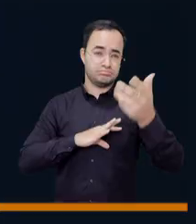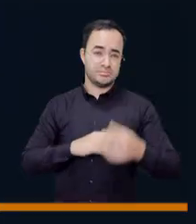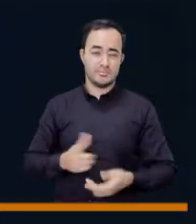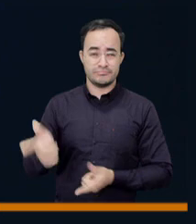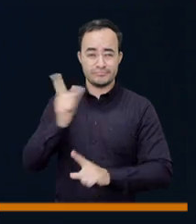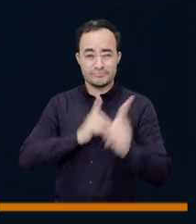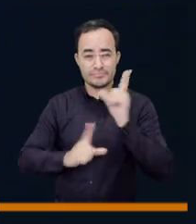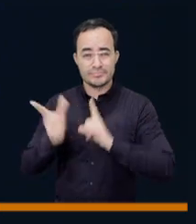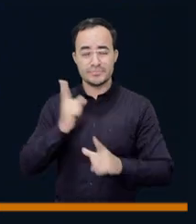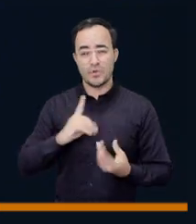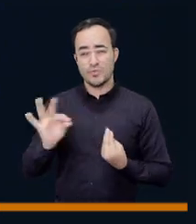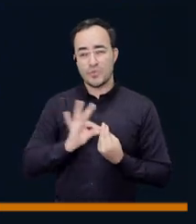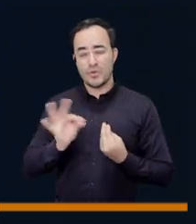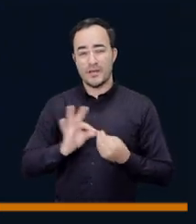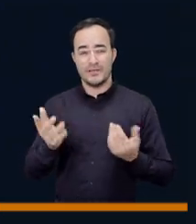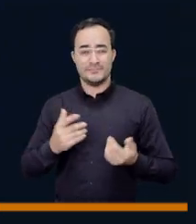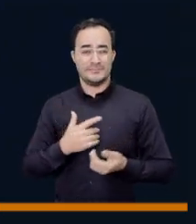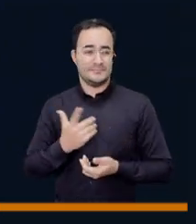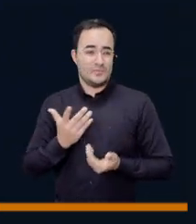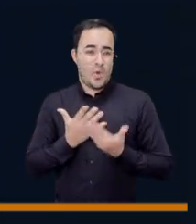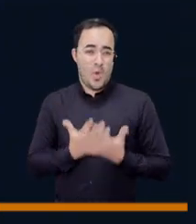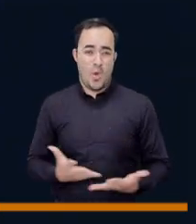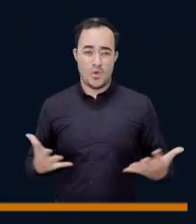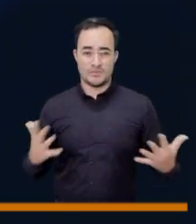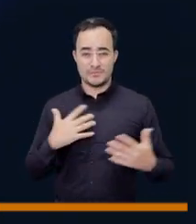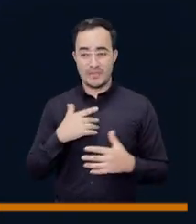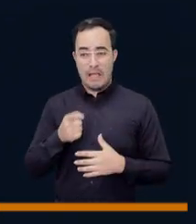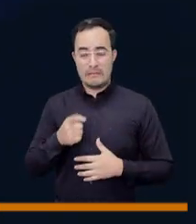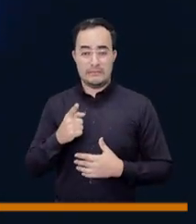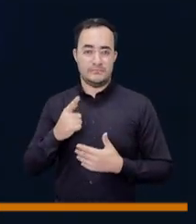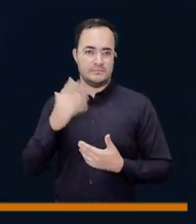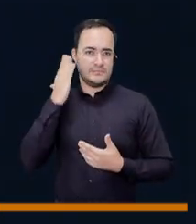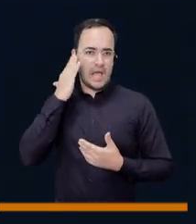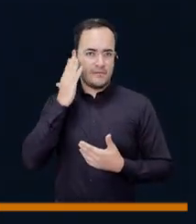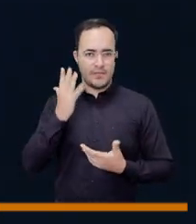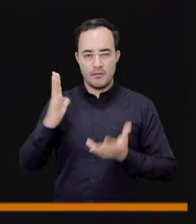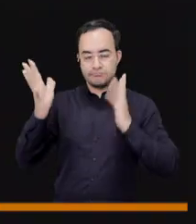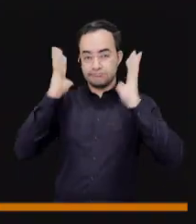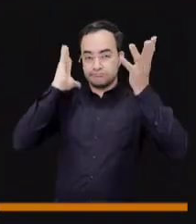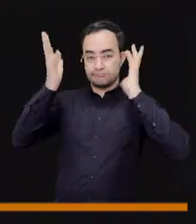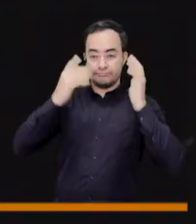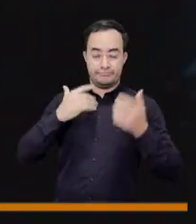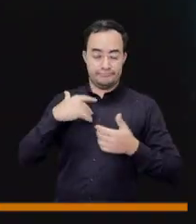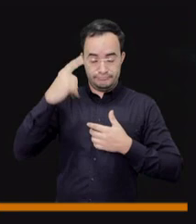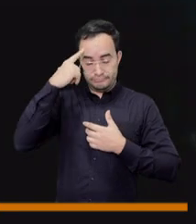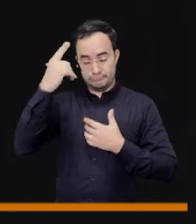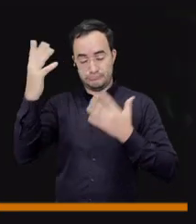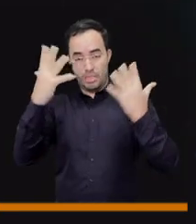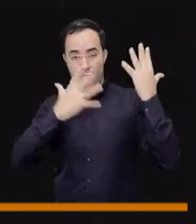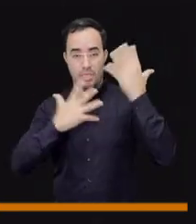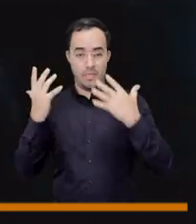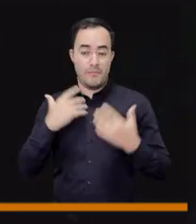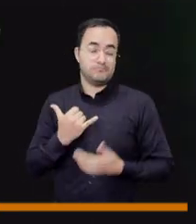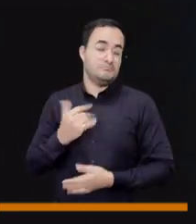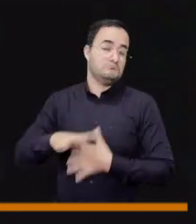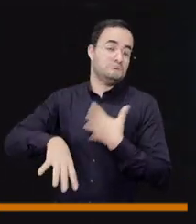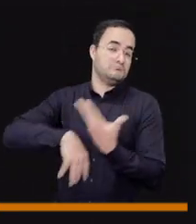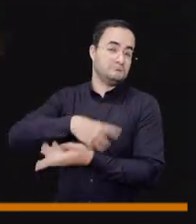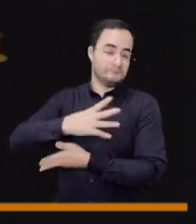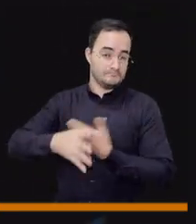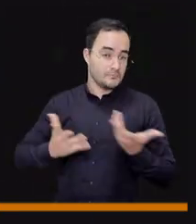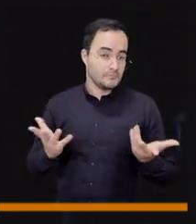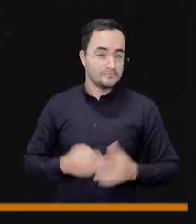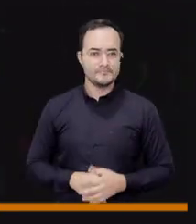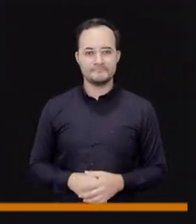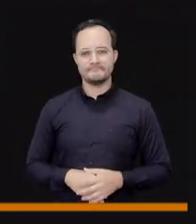consume todo tipo de droga de alcohol y obviamente pues lo que pueda Der ivar de un estado de agitación o de